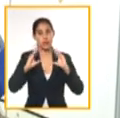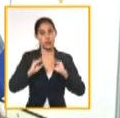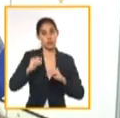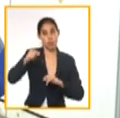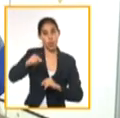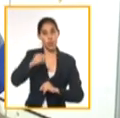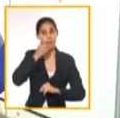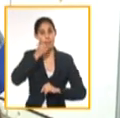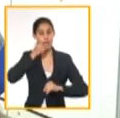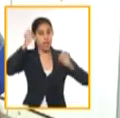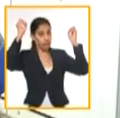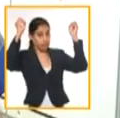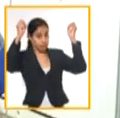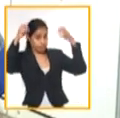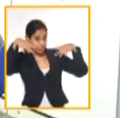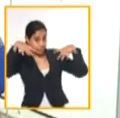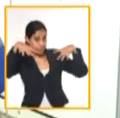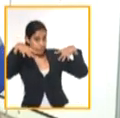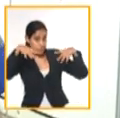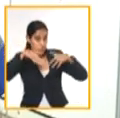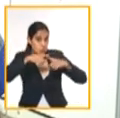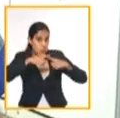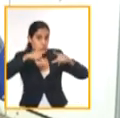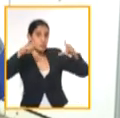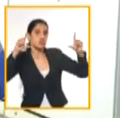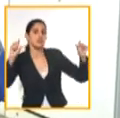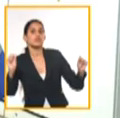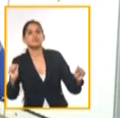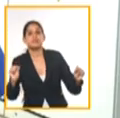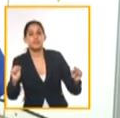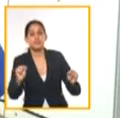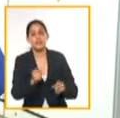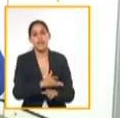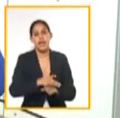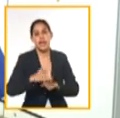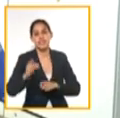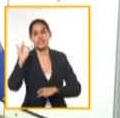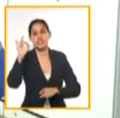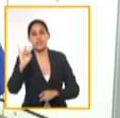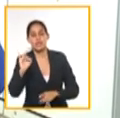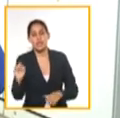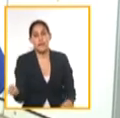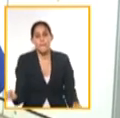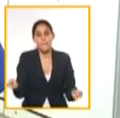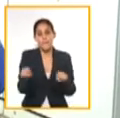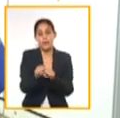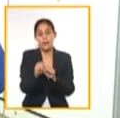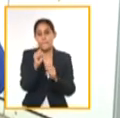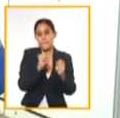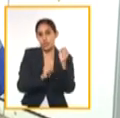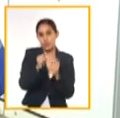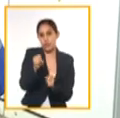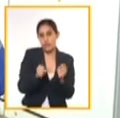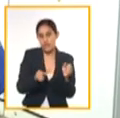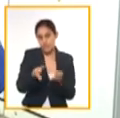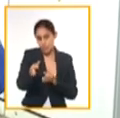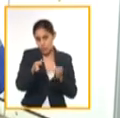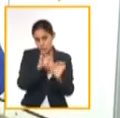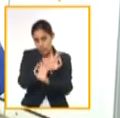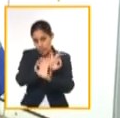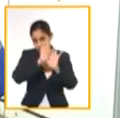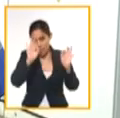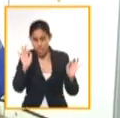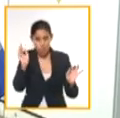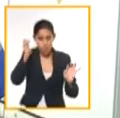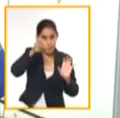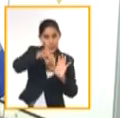estar en servicio los motores del emplazamiento, pueden llegar hasta 7 motores en función de la calidad del combustible, la